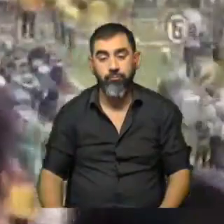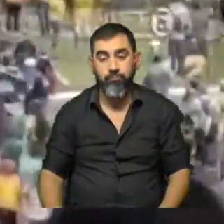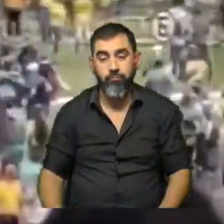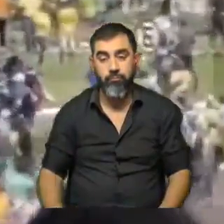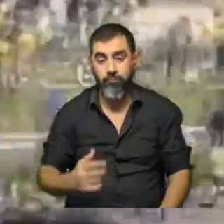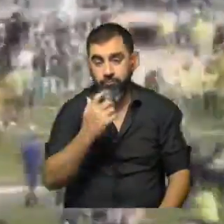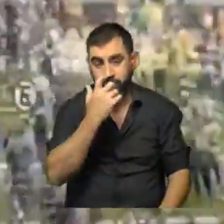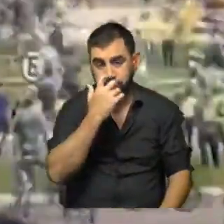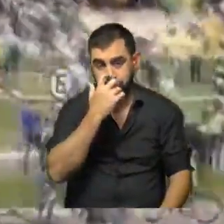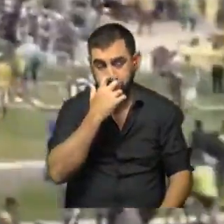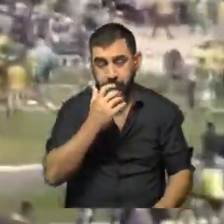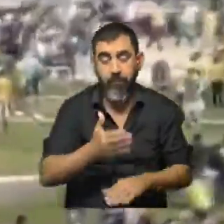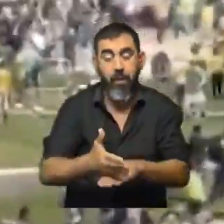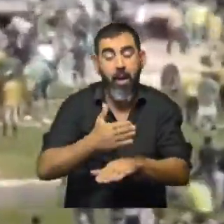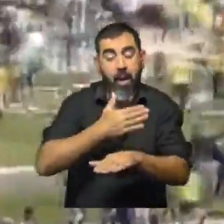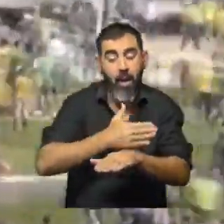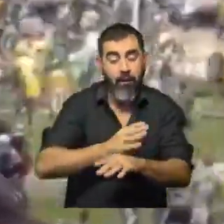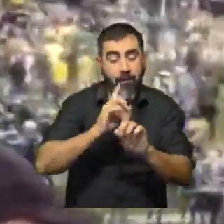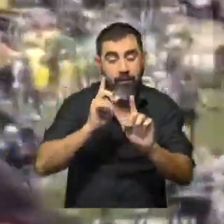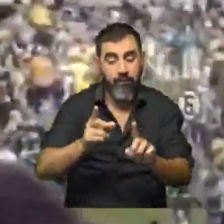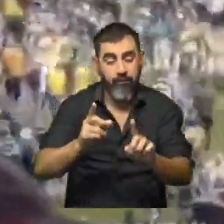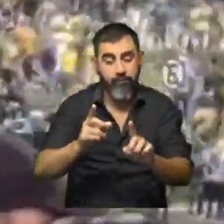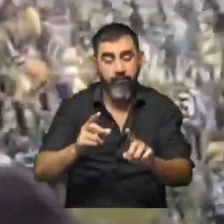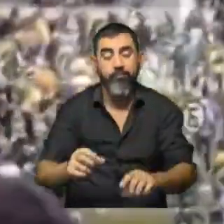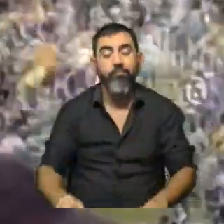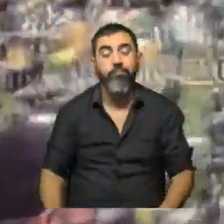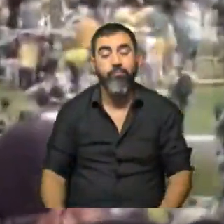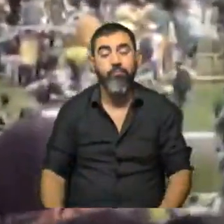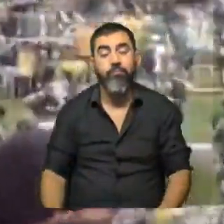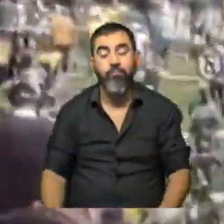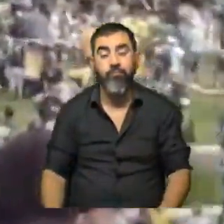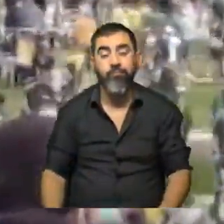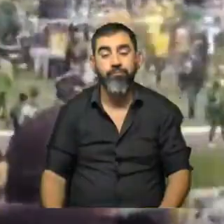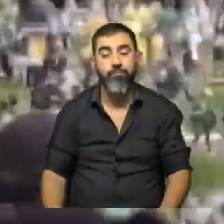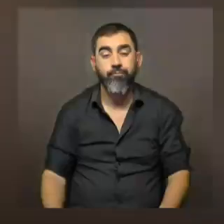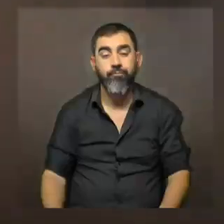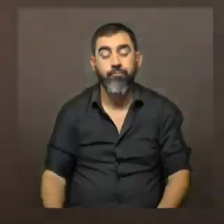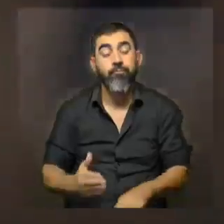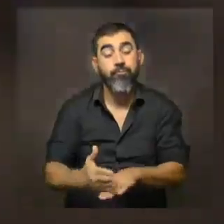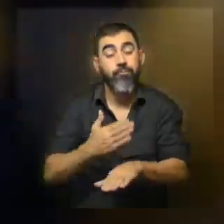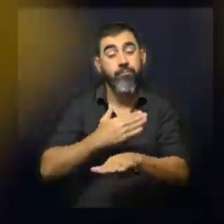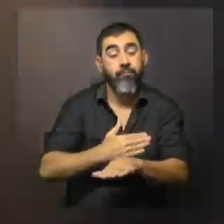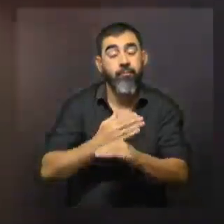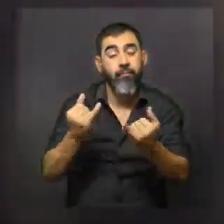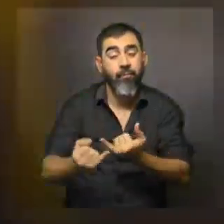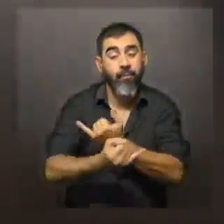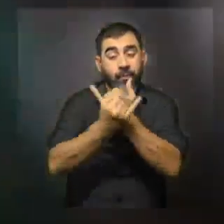las horas previas, más allá de este pronunciamiento tibio que tuvo ayer a última hora, en las horas previas, en los días previos, había